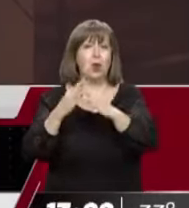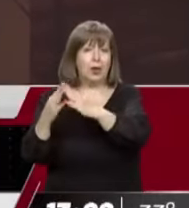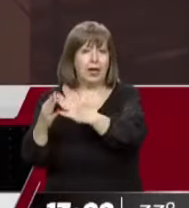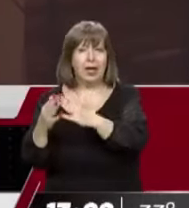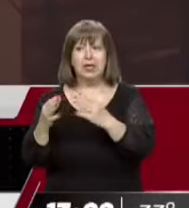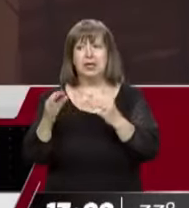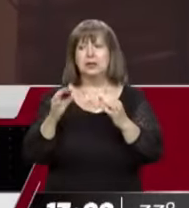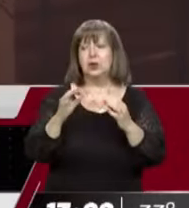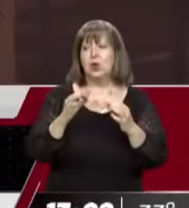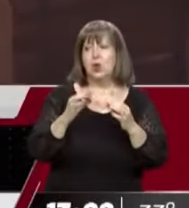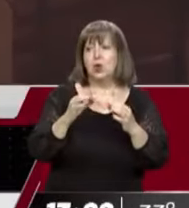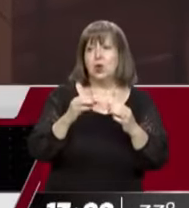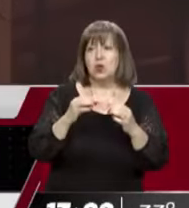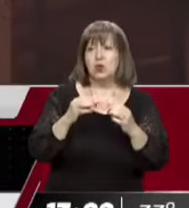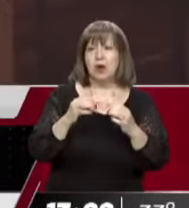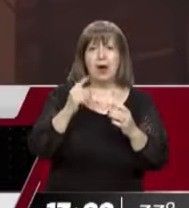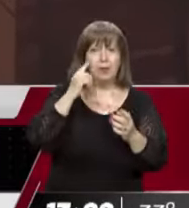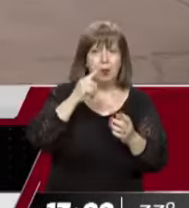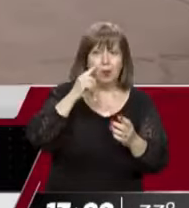incendio.